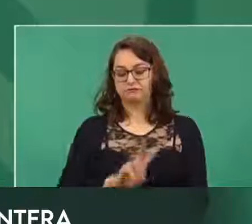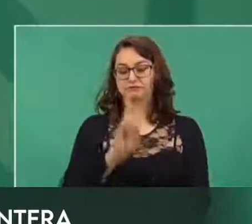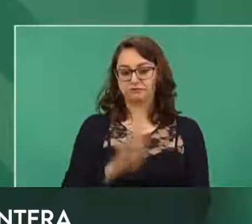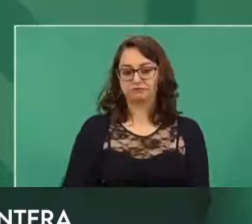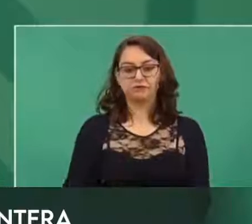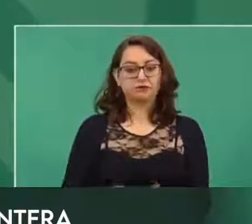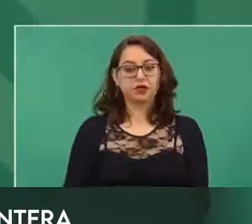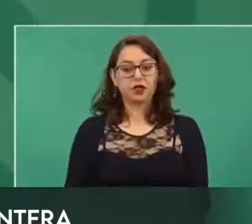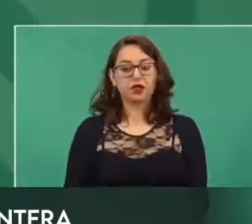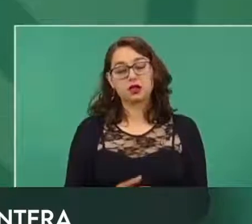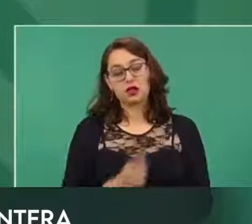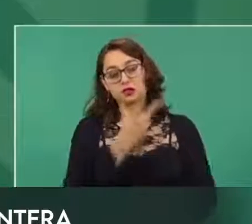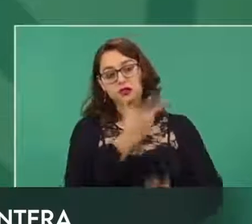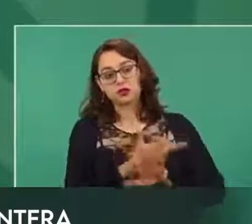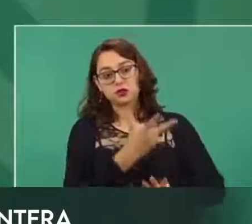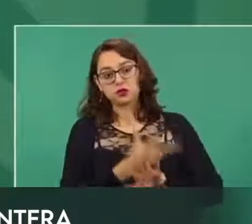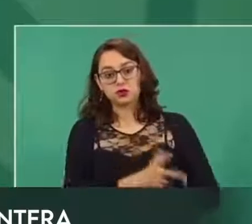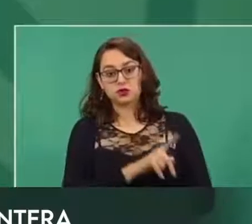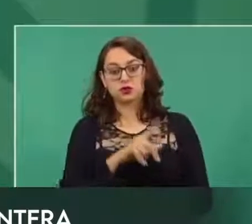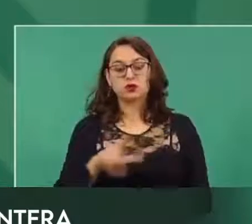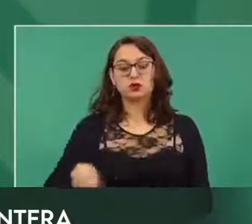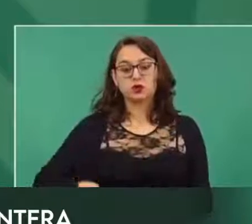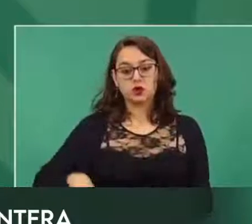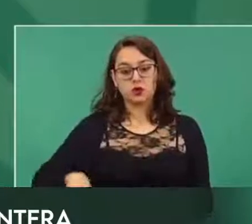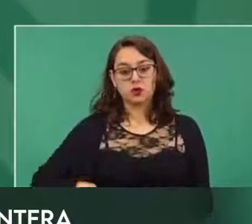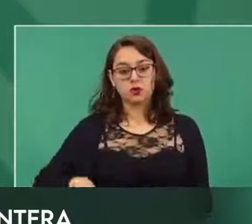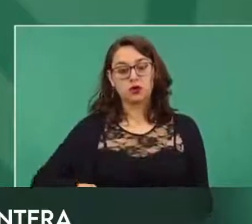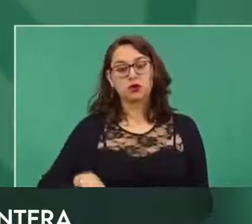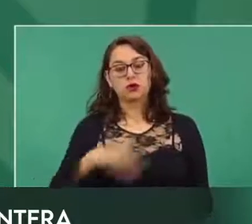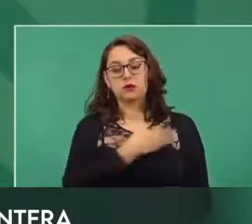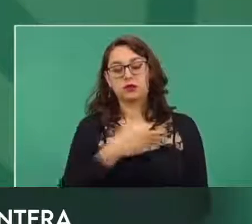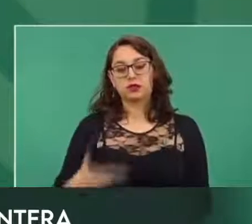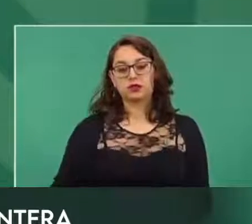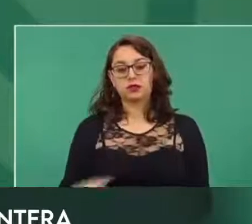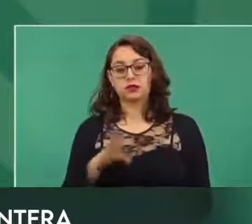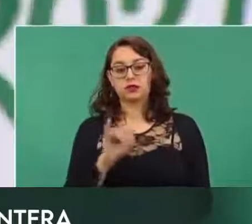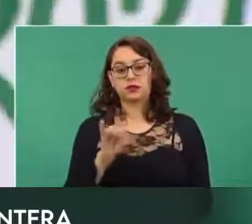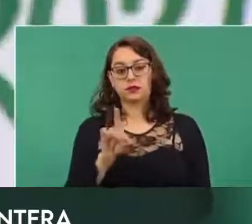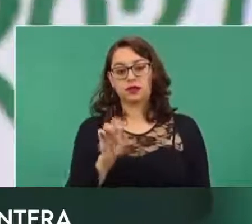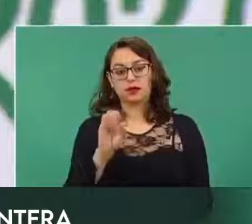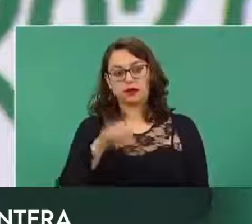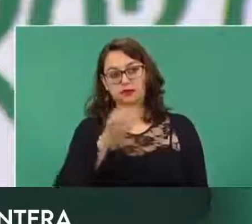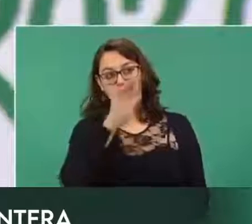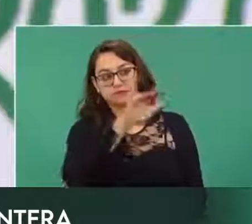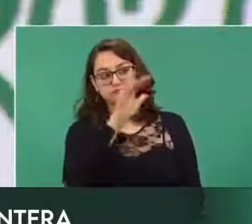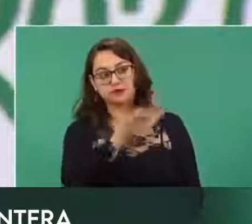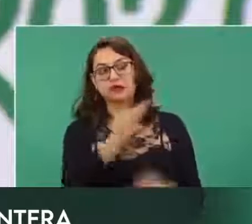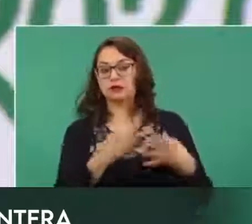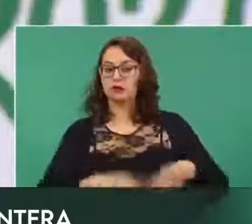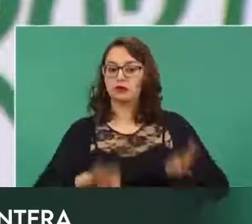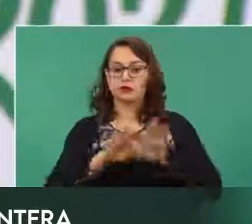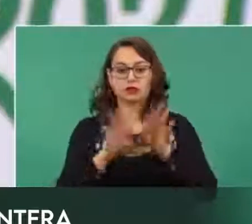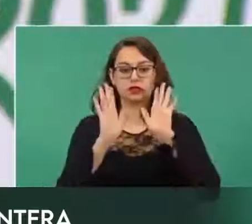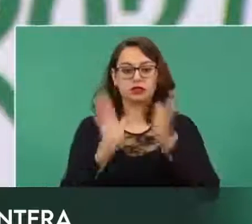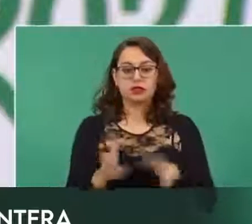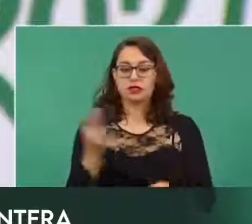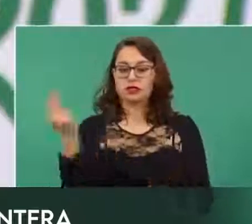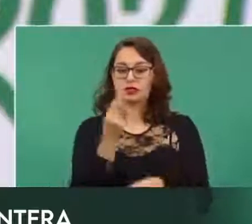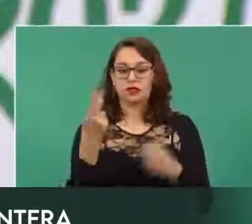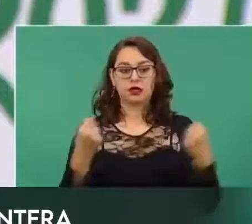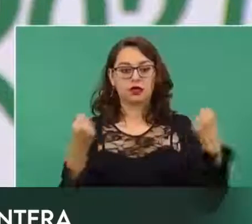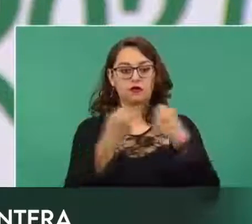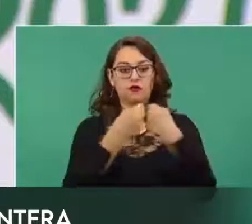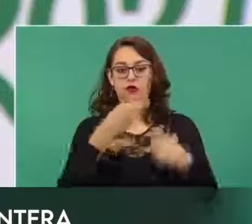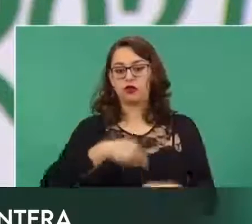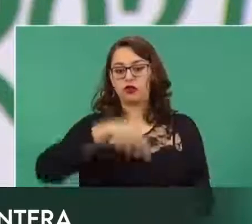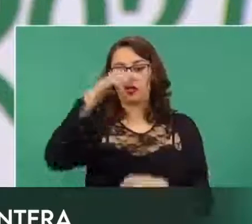prensa presidencial en Palacio Nacional, Ebrard refirió que el martes el secretario de Seguridad Nacional de Estados Unidos, Alejandro